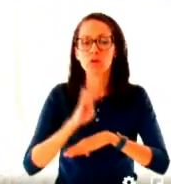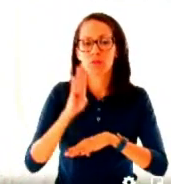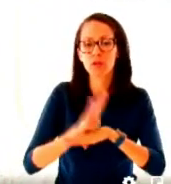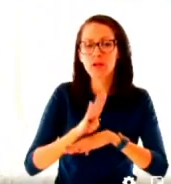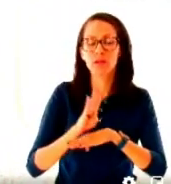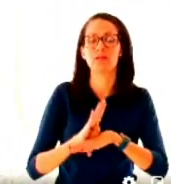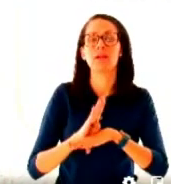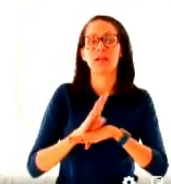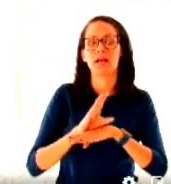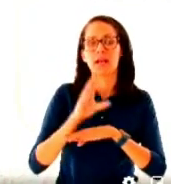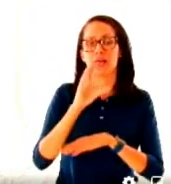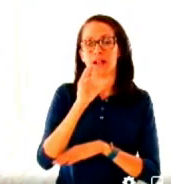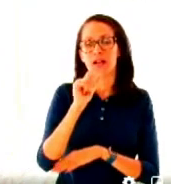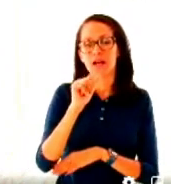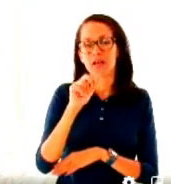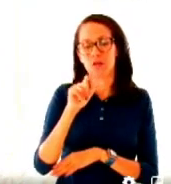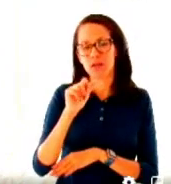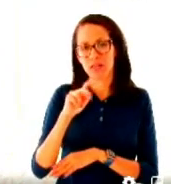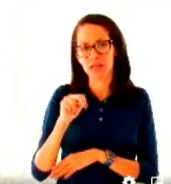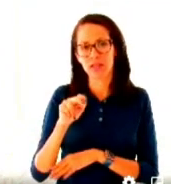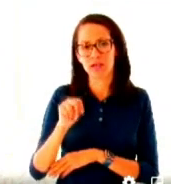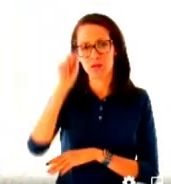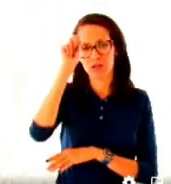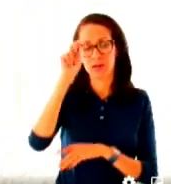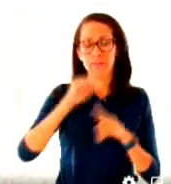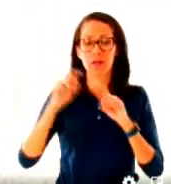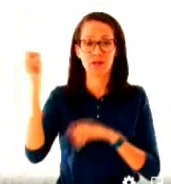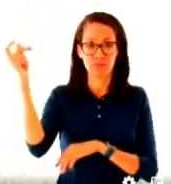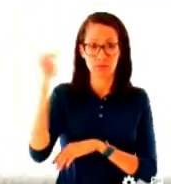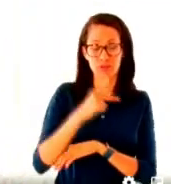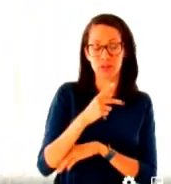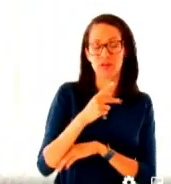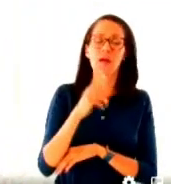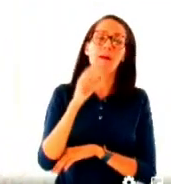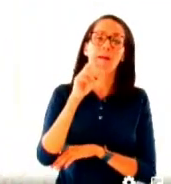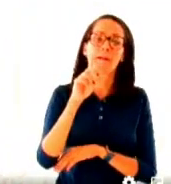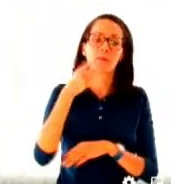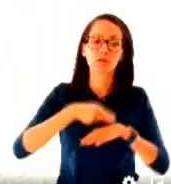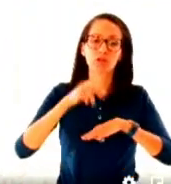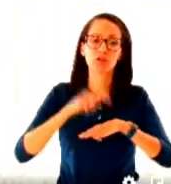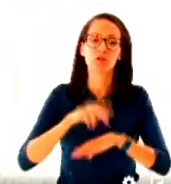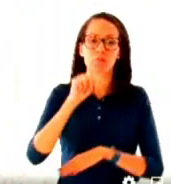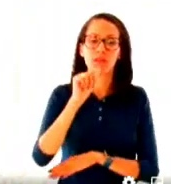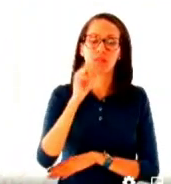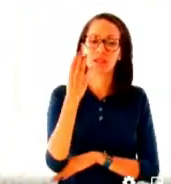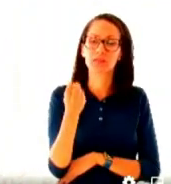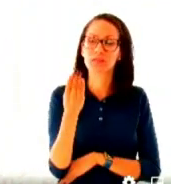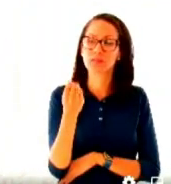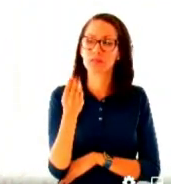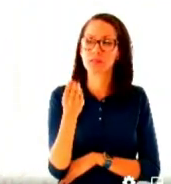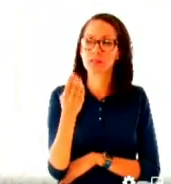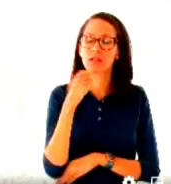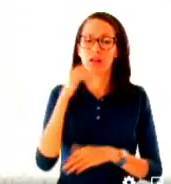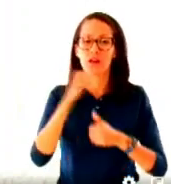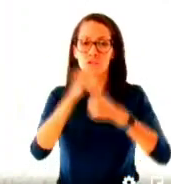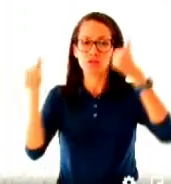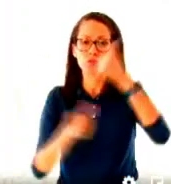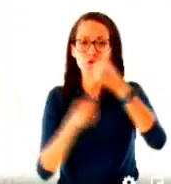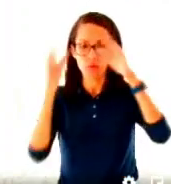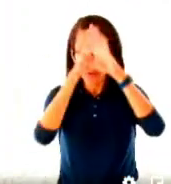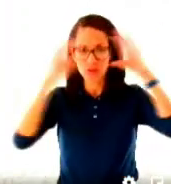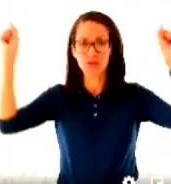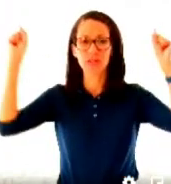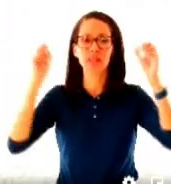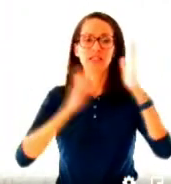del Norte y desde su regreso a Puerto Rico en el 2014, se desempeña como su vicepresidenta de Desarrollo